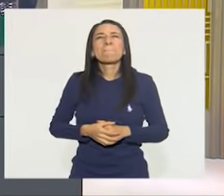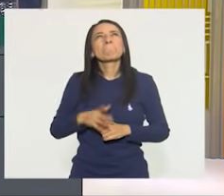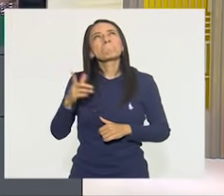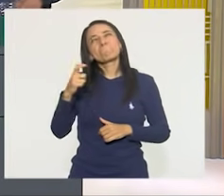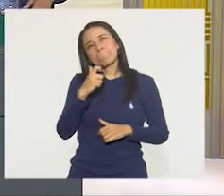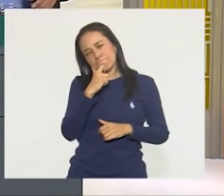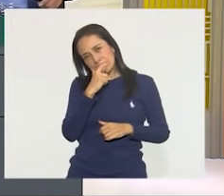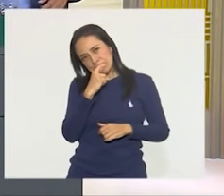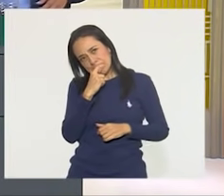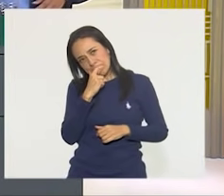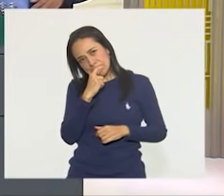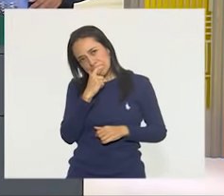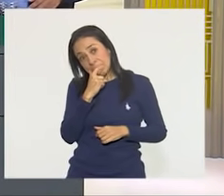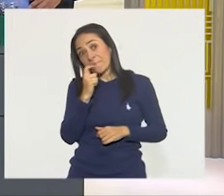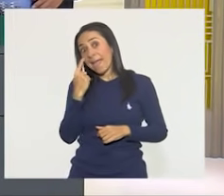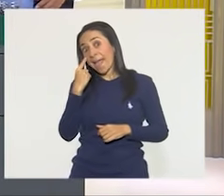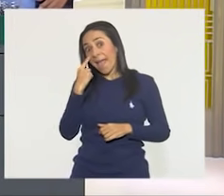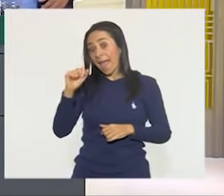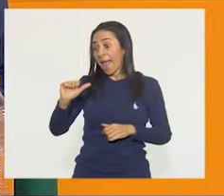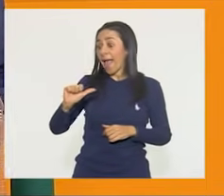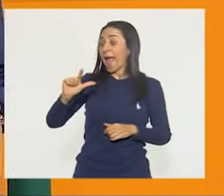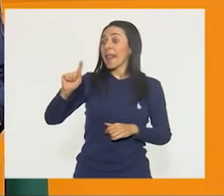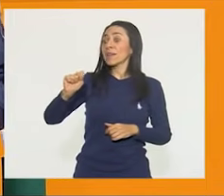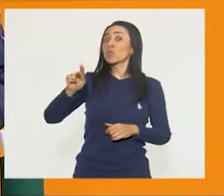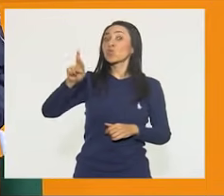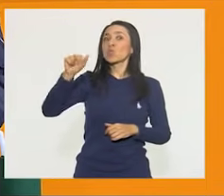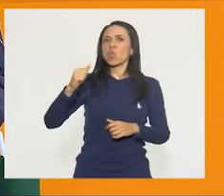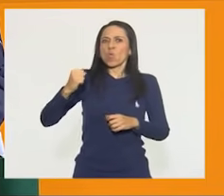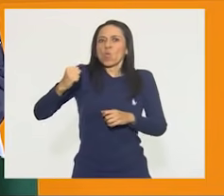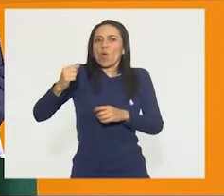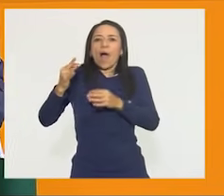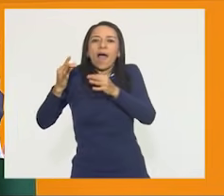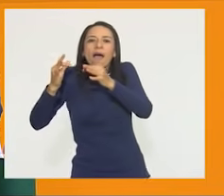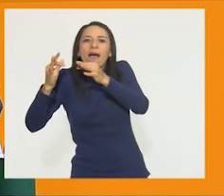la altura del sonido de este objeto.